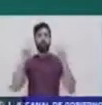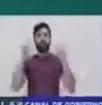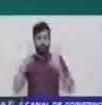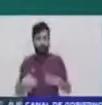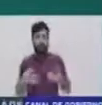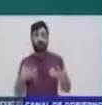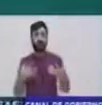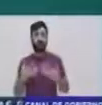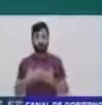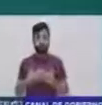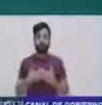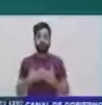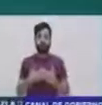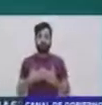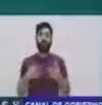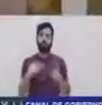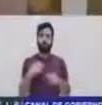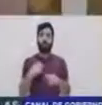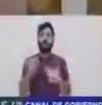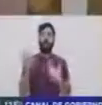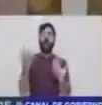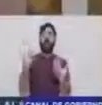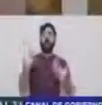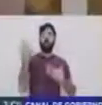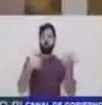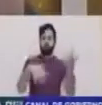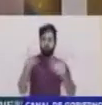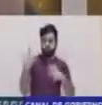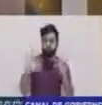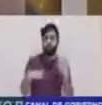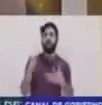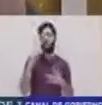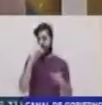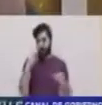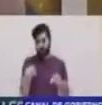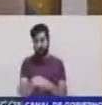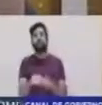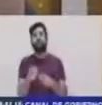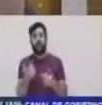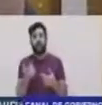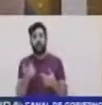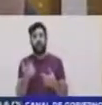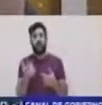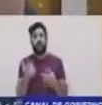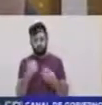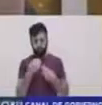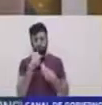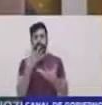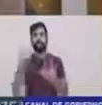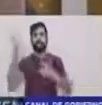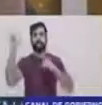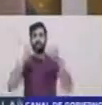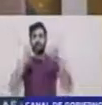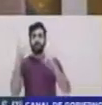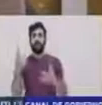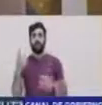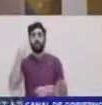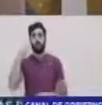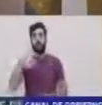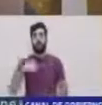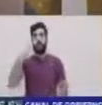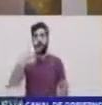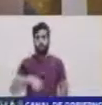esto de, bueno, tiene que ser un apoyo el hablar y a la vez también nuestro modo corporal